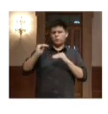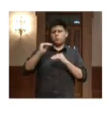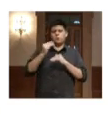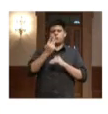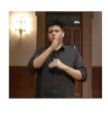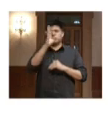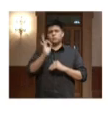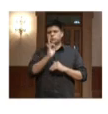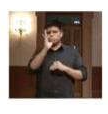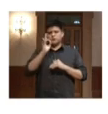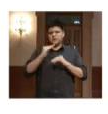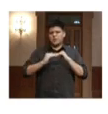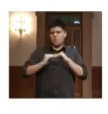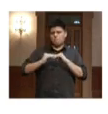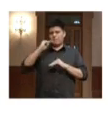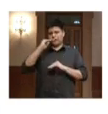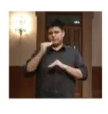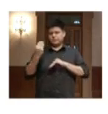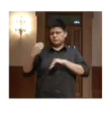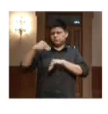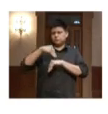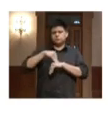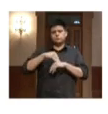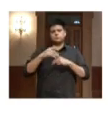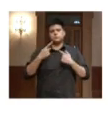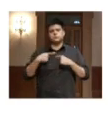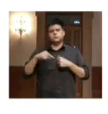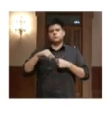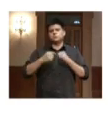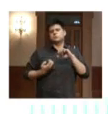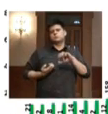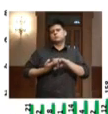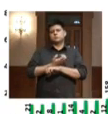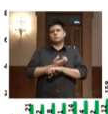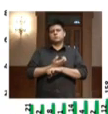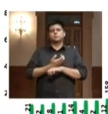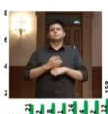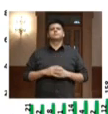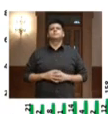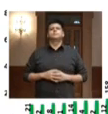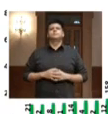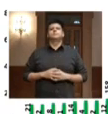3% agregado al número de funciones a nivel del estado.